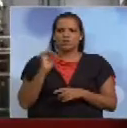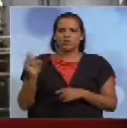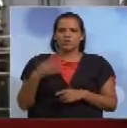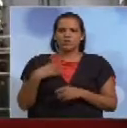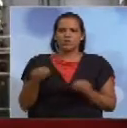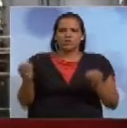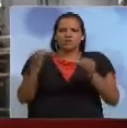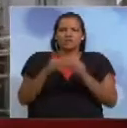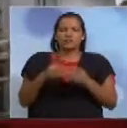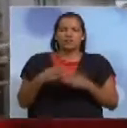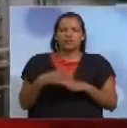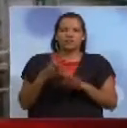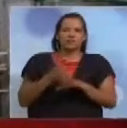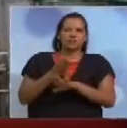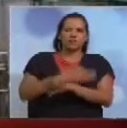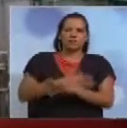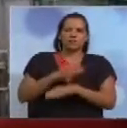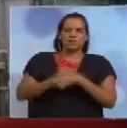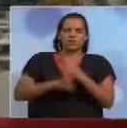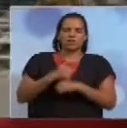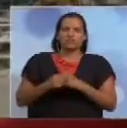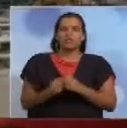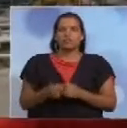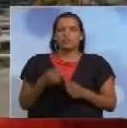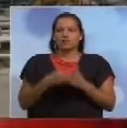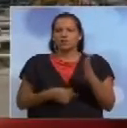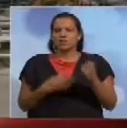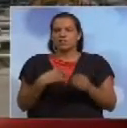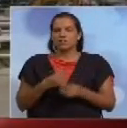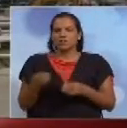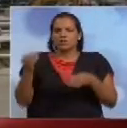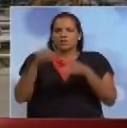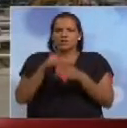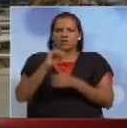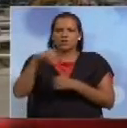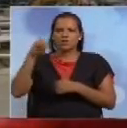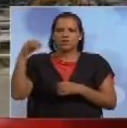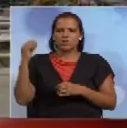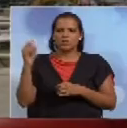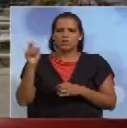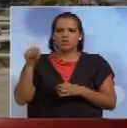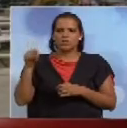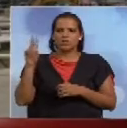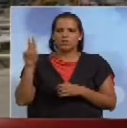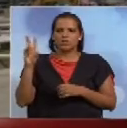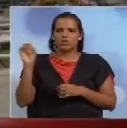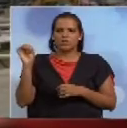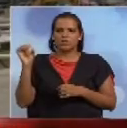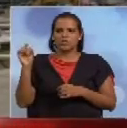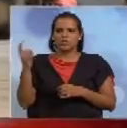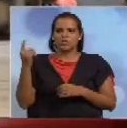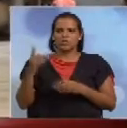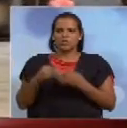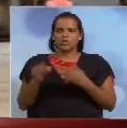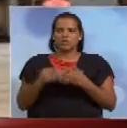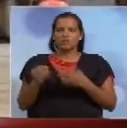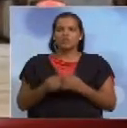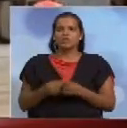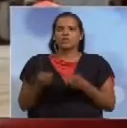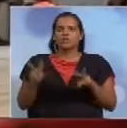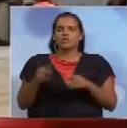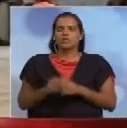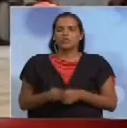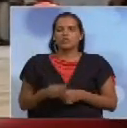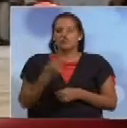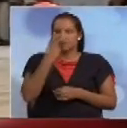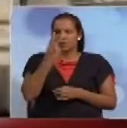en comparación con el pasado, para lo cual se invirtieron 1.200 millones de dólares. Pero afuera de ella